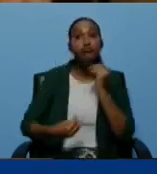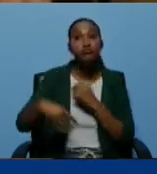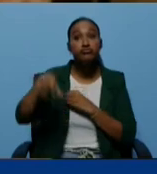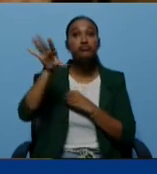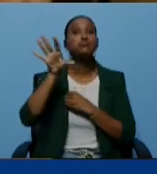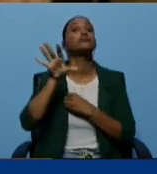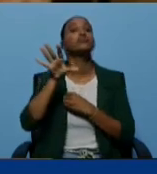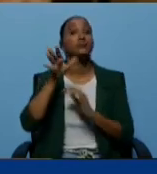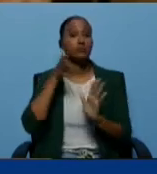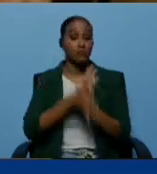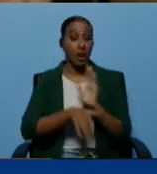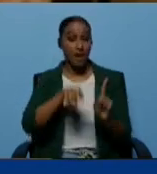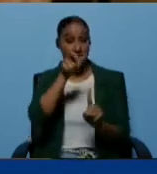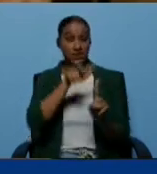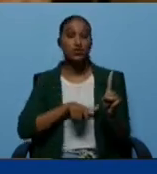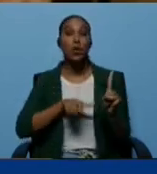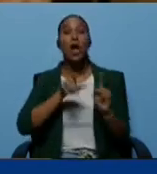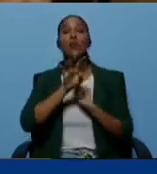48 heridas